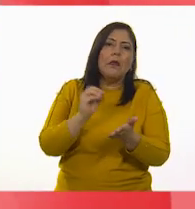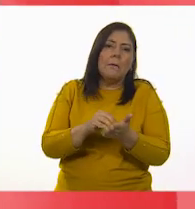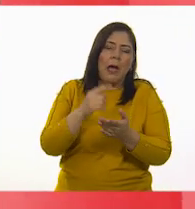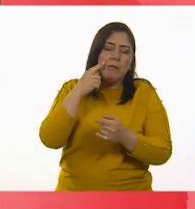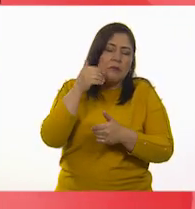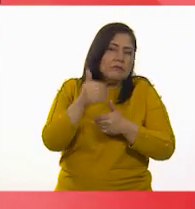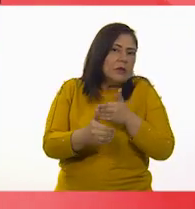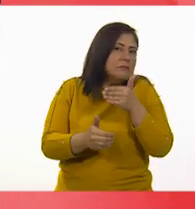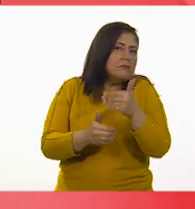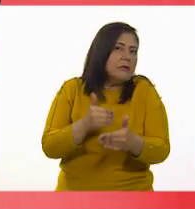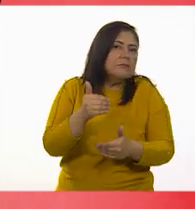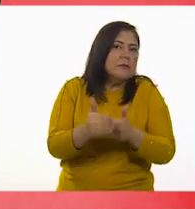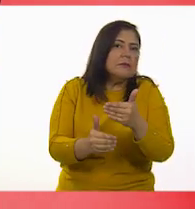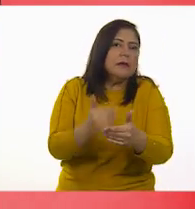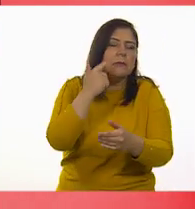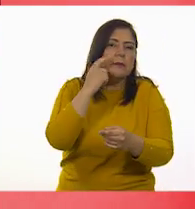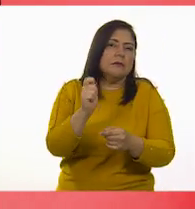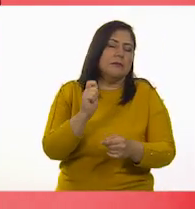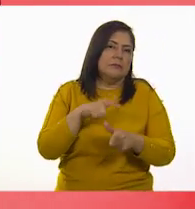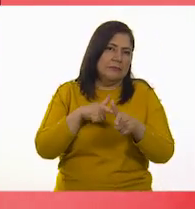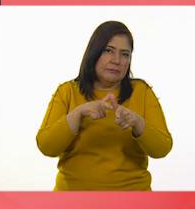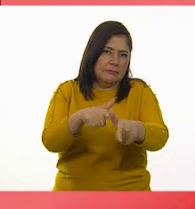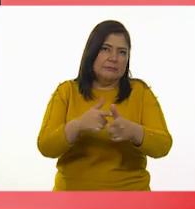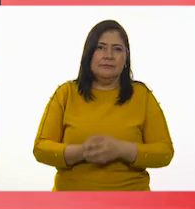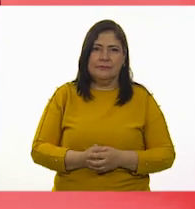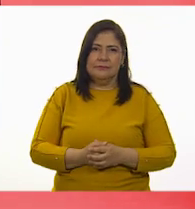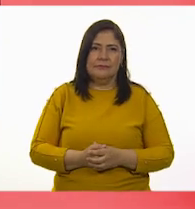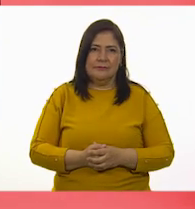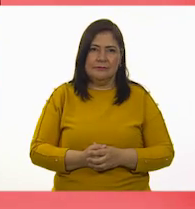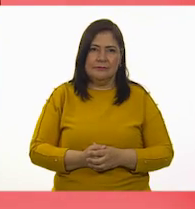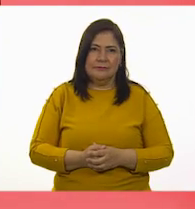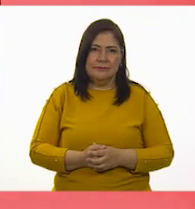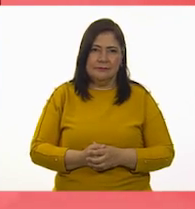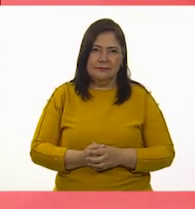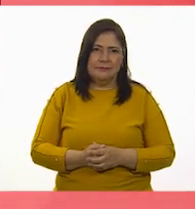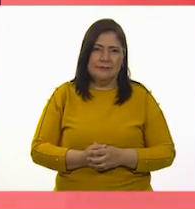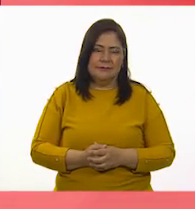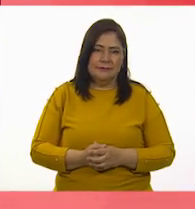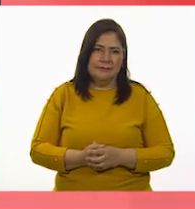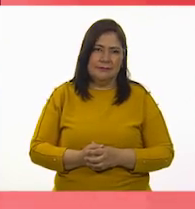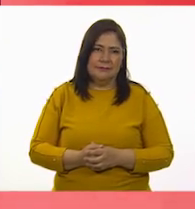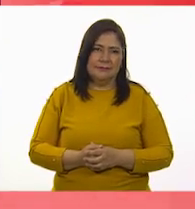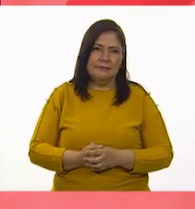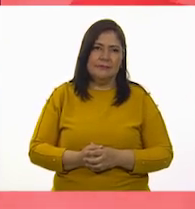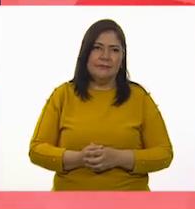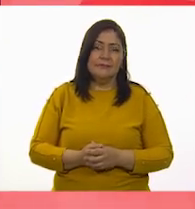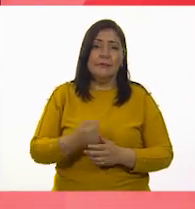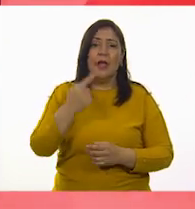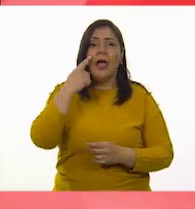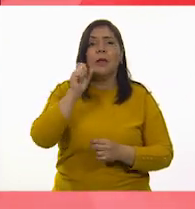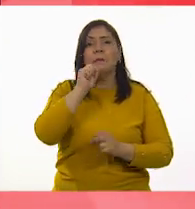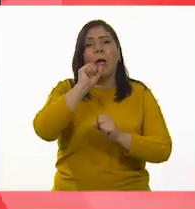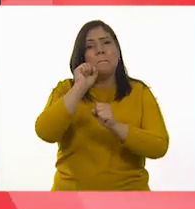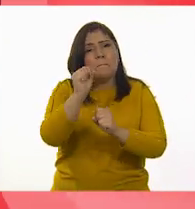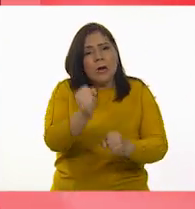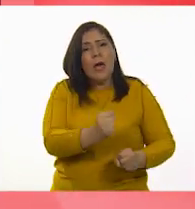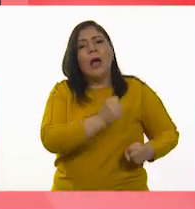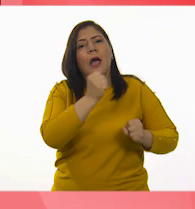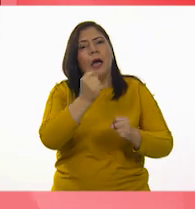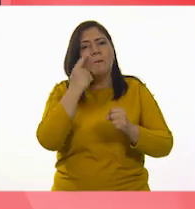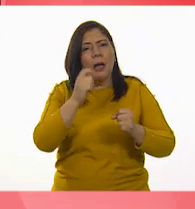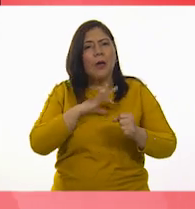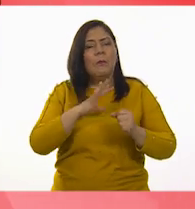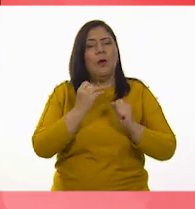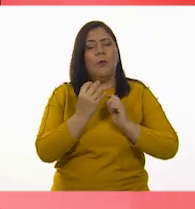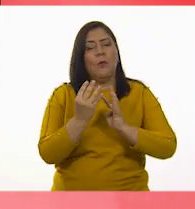escribiéndose. Las chinampas que aún flotan en las zonas lacustres